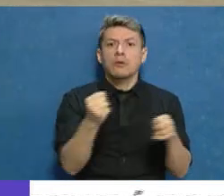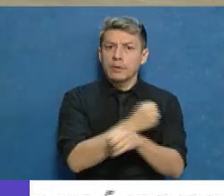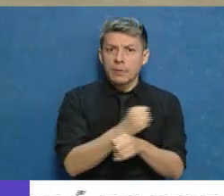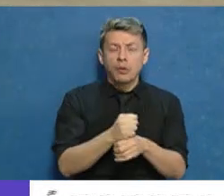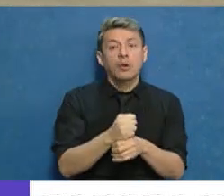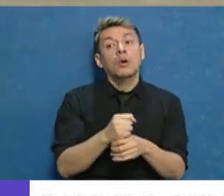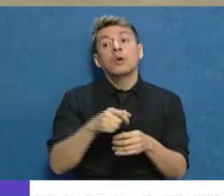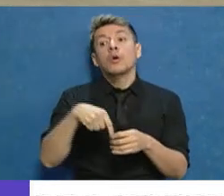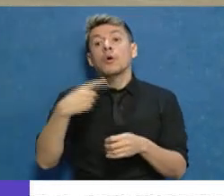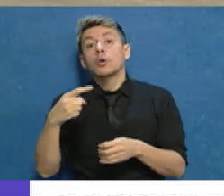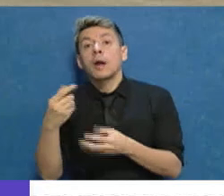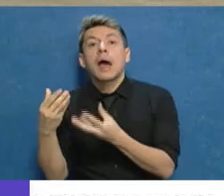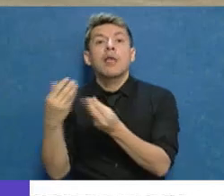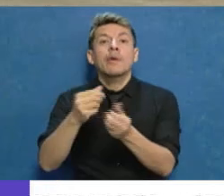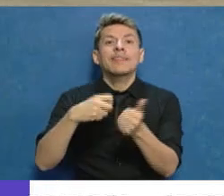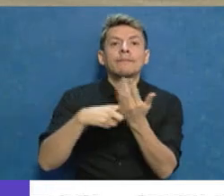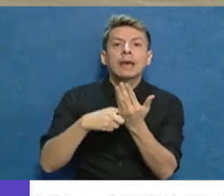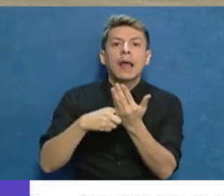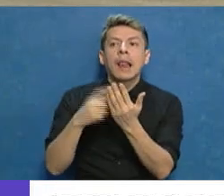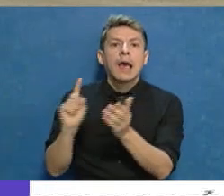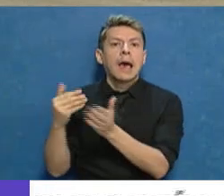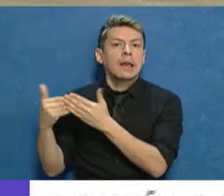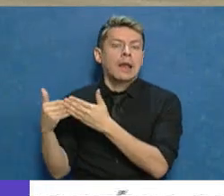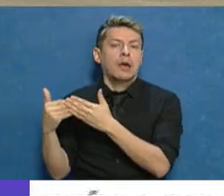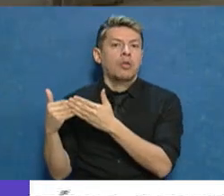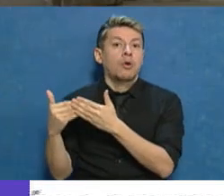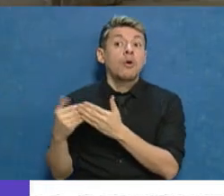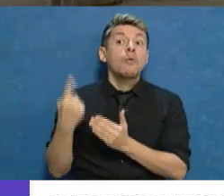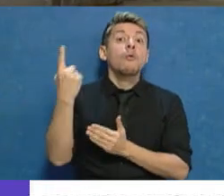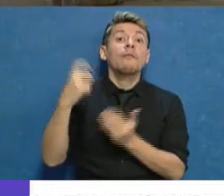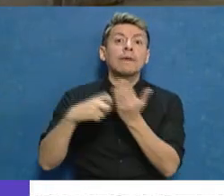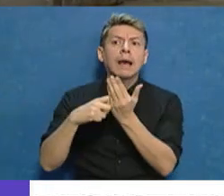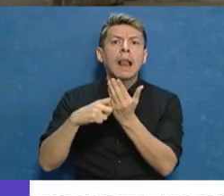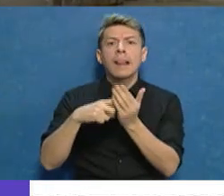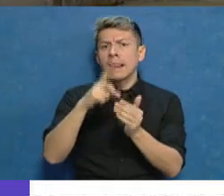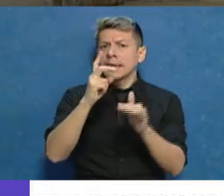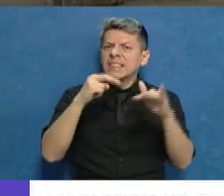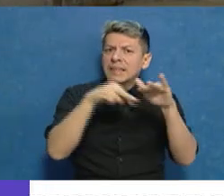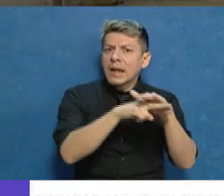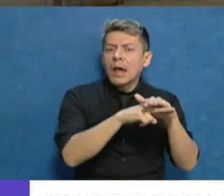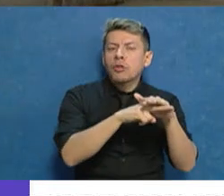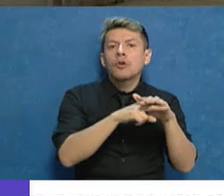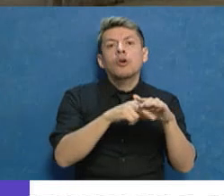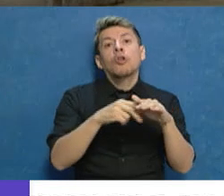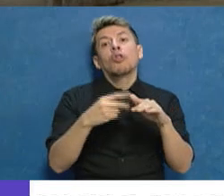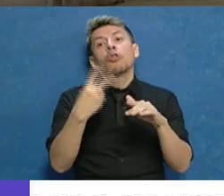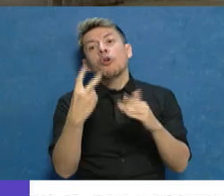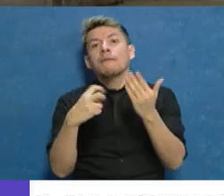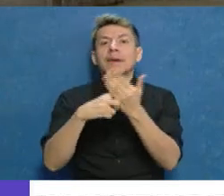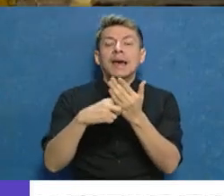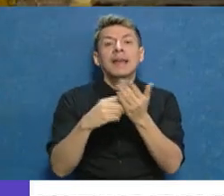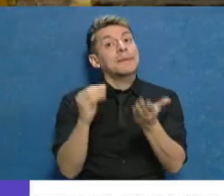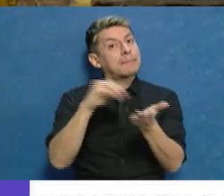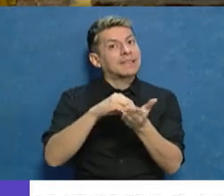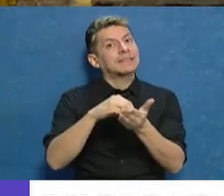fiscal aislado, un fiscal internado y dos fiscales más aislados. Y